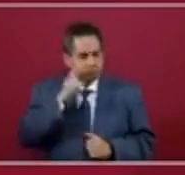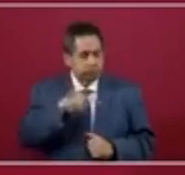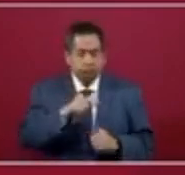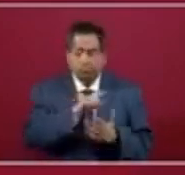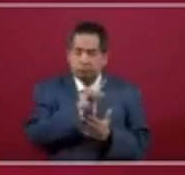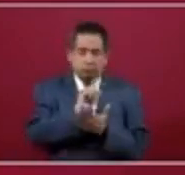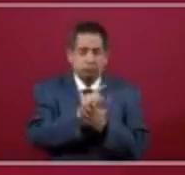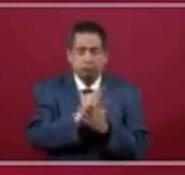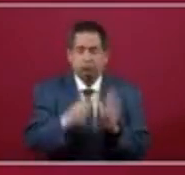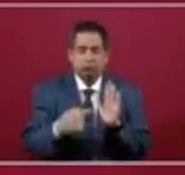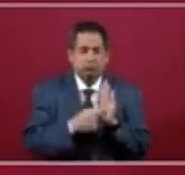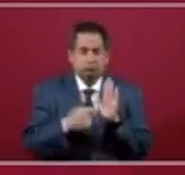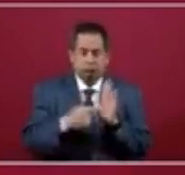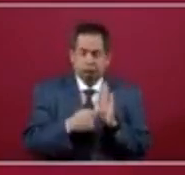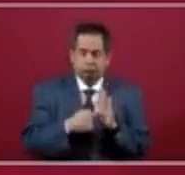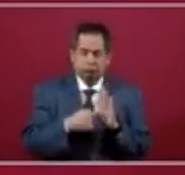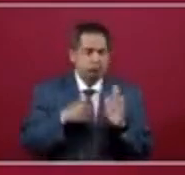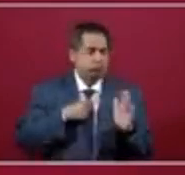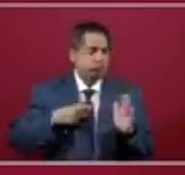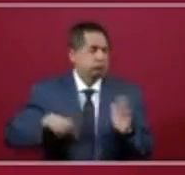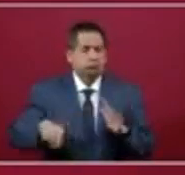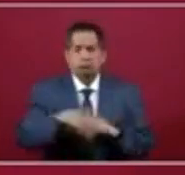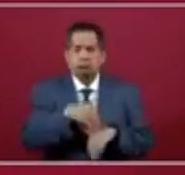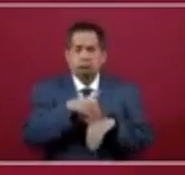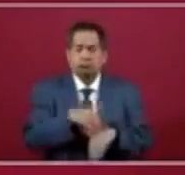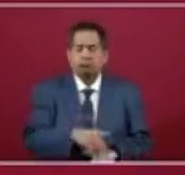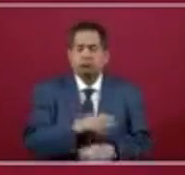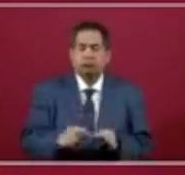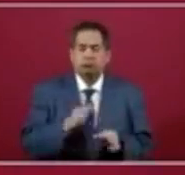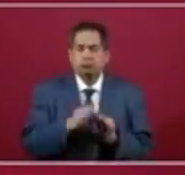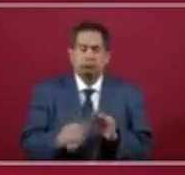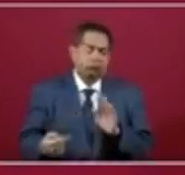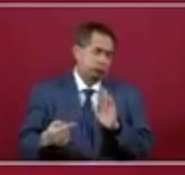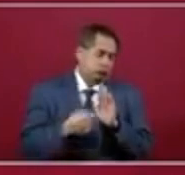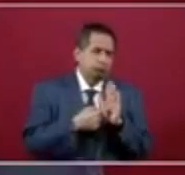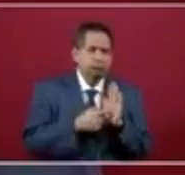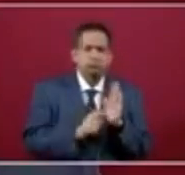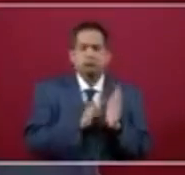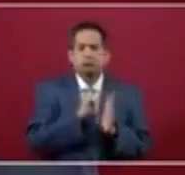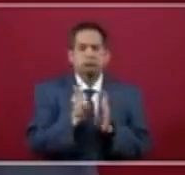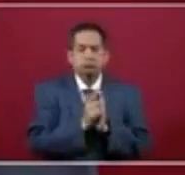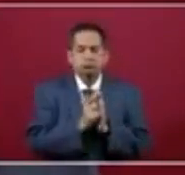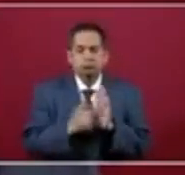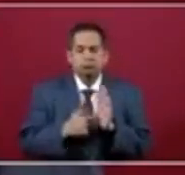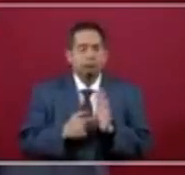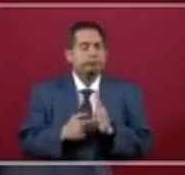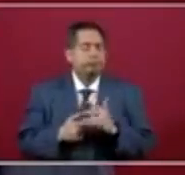ley, que se lleve a la práctica la